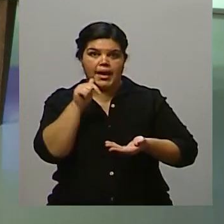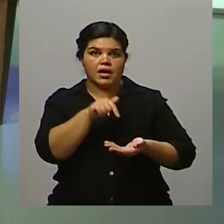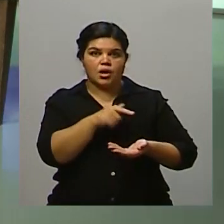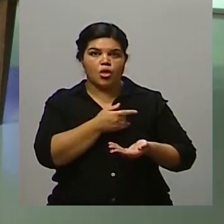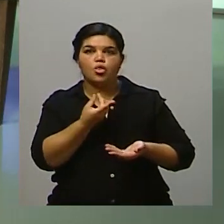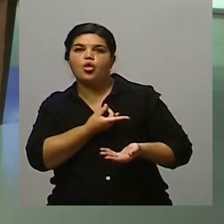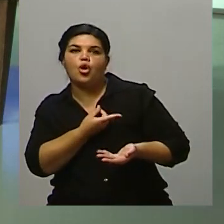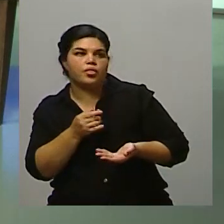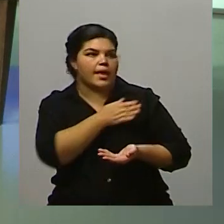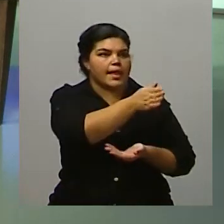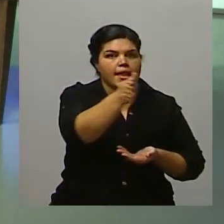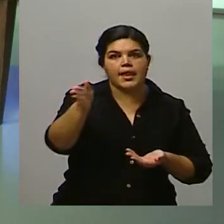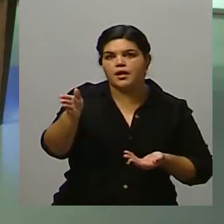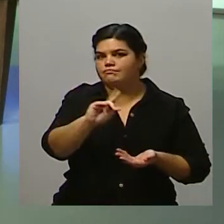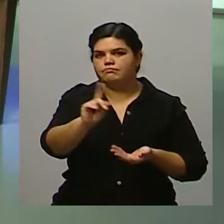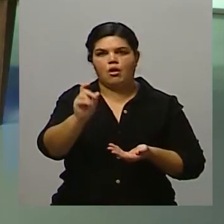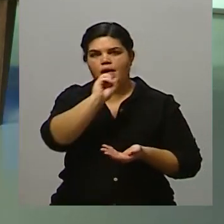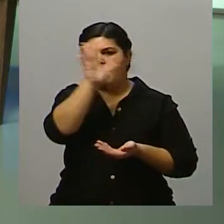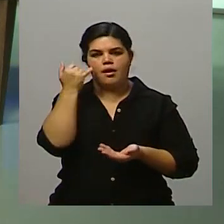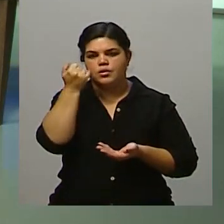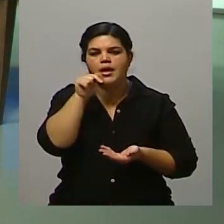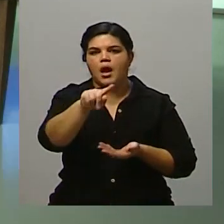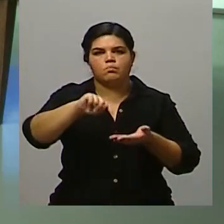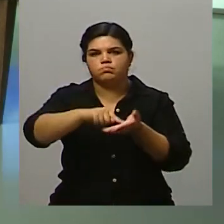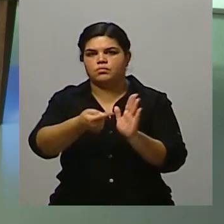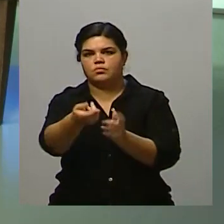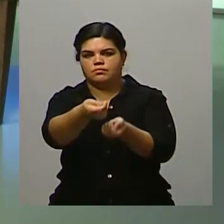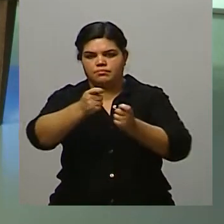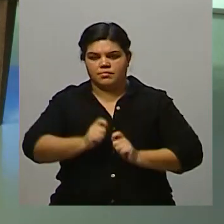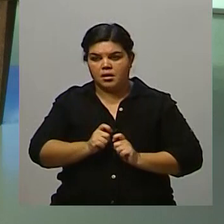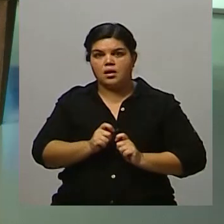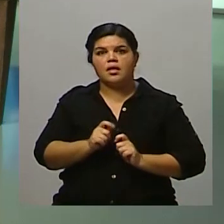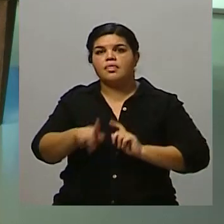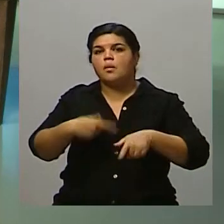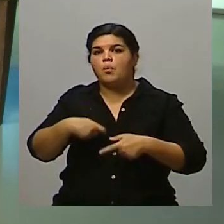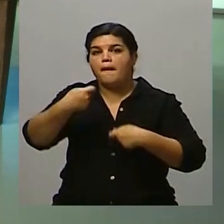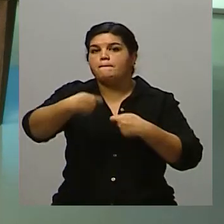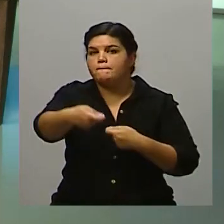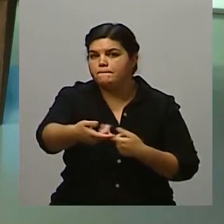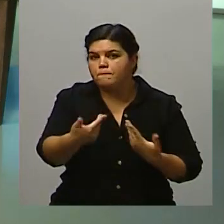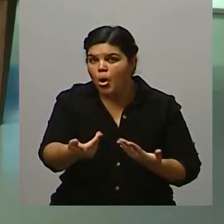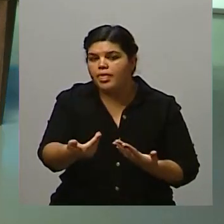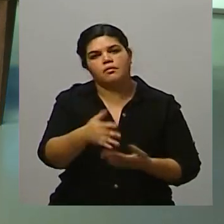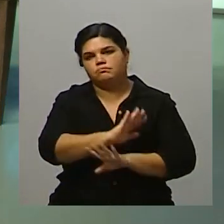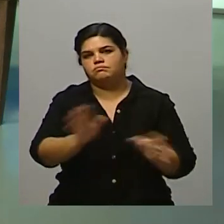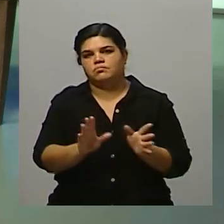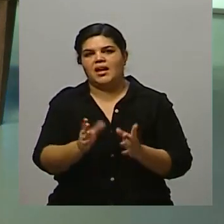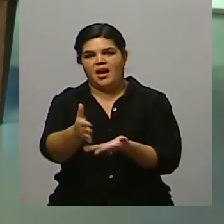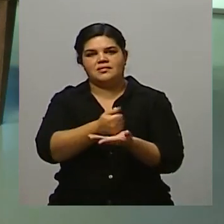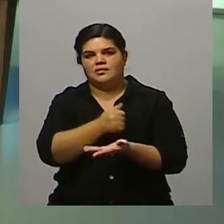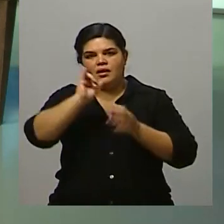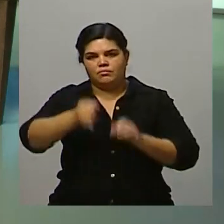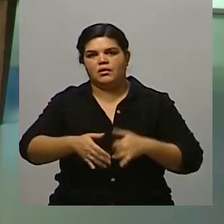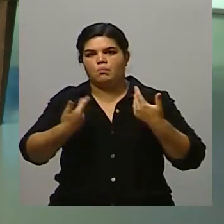porque no podrías ponerlo en otro lugar. La única pregunta pasa a ser de si puedes repagar el crédito. Se me ocurre a mí, tenía una curiosidad con respecto a